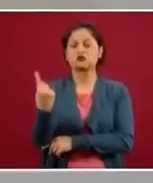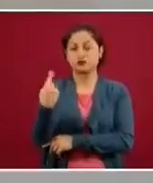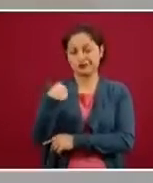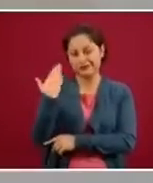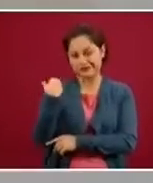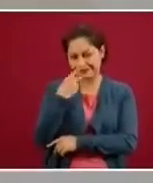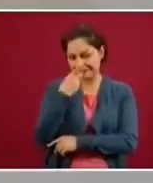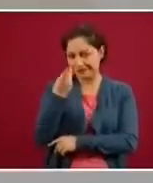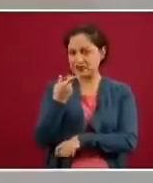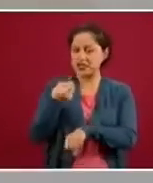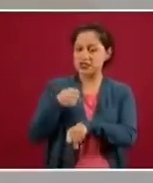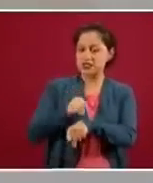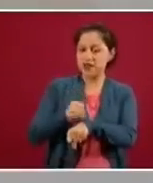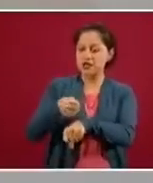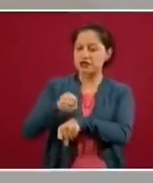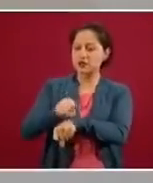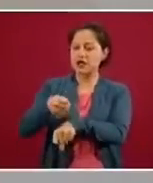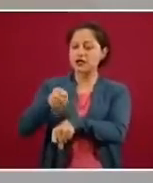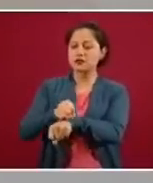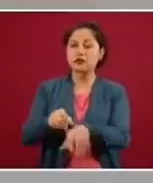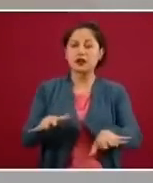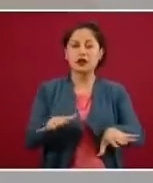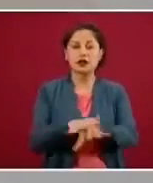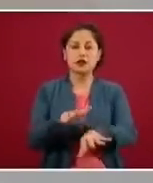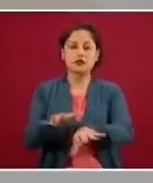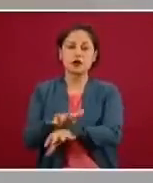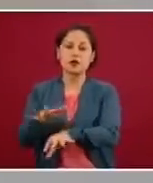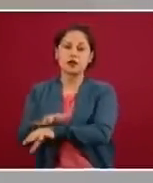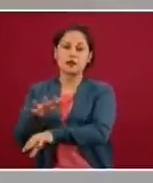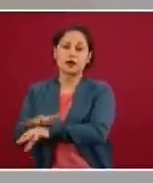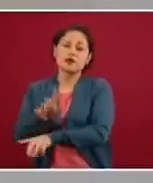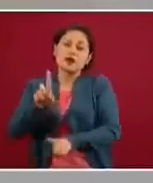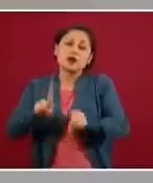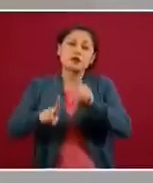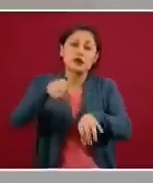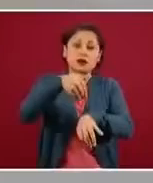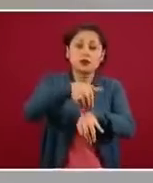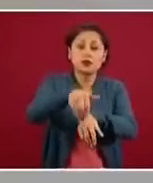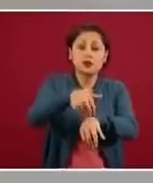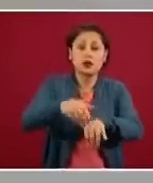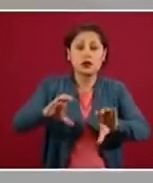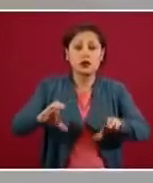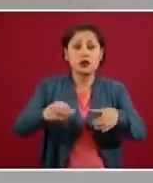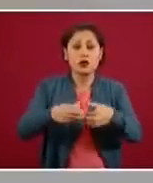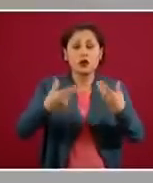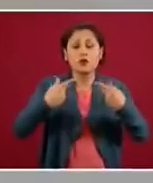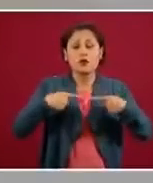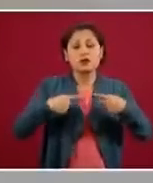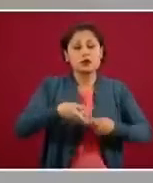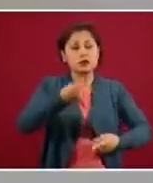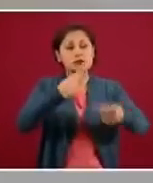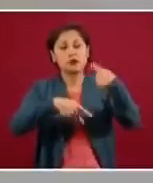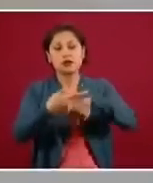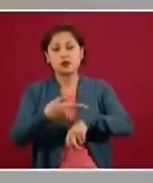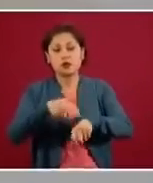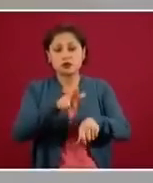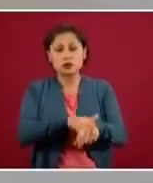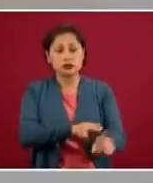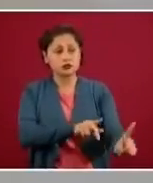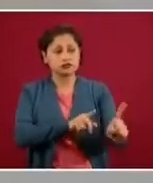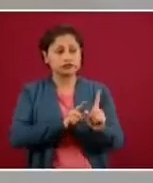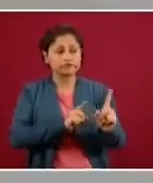se va a ir actualizando conforme cambie el porcentaje de positividad, el porcentaje de personas que acuden a unidades de salud con